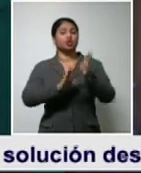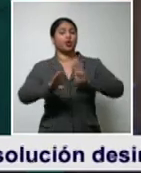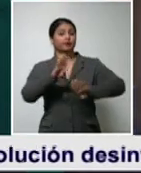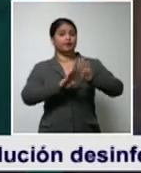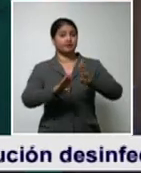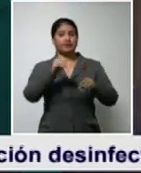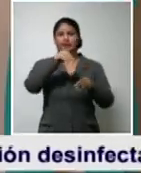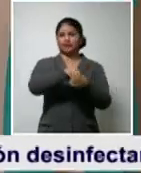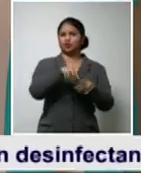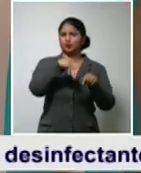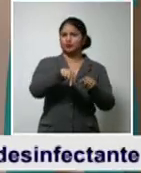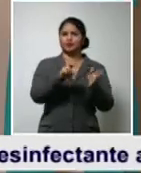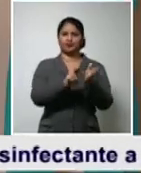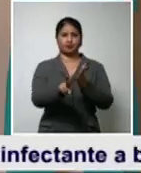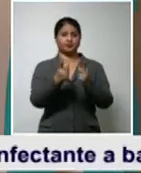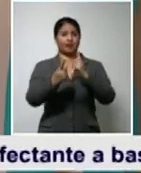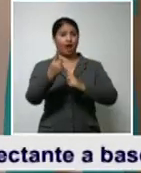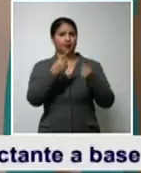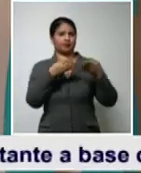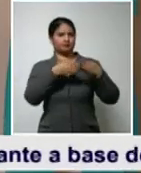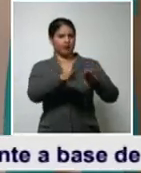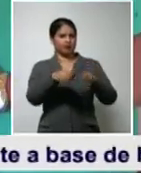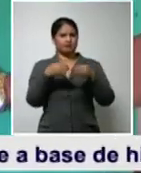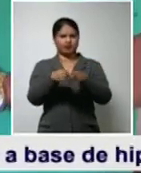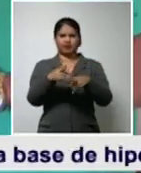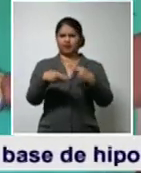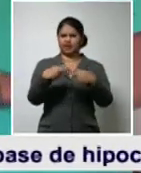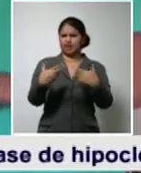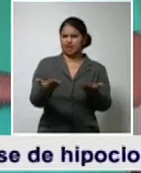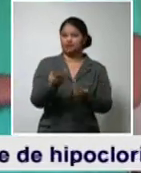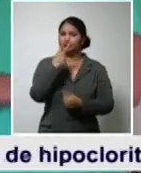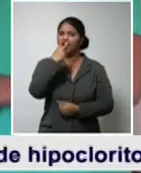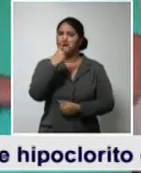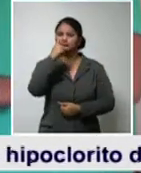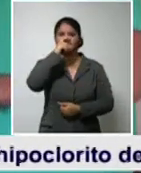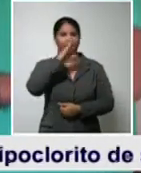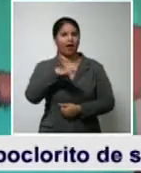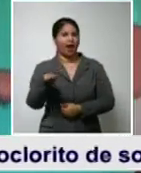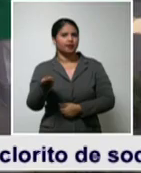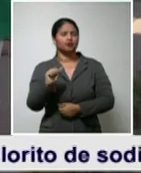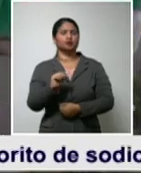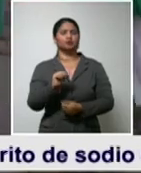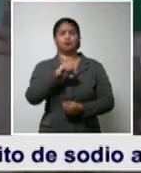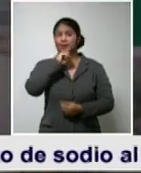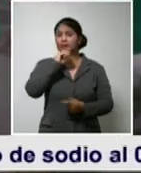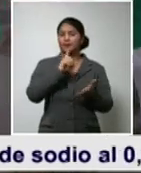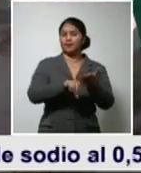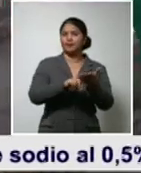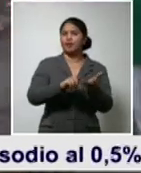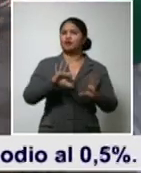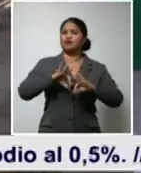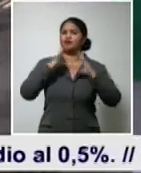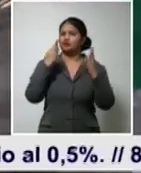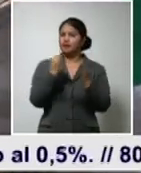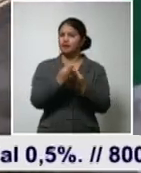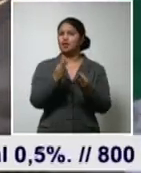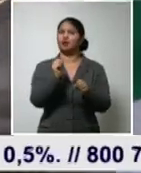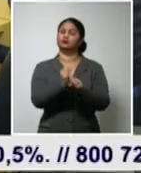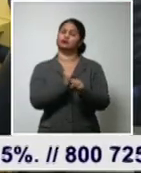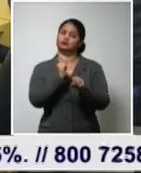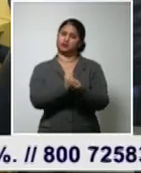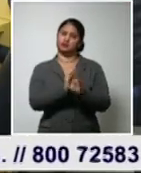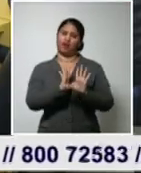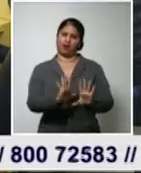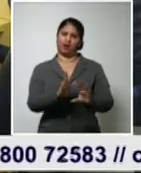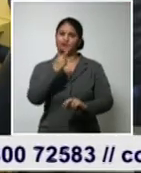ellas permanecen abiertas para darle atención a los niños de los padres que por su labor o responsabilidad permanecen